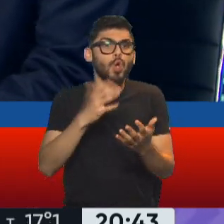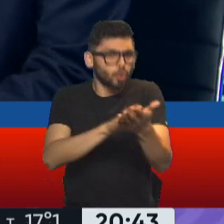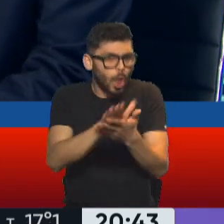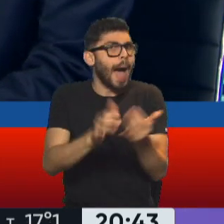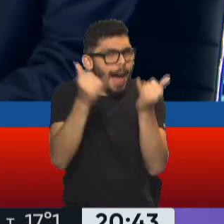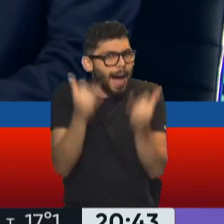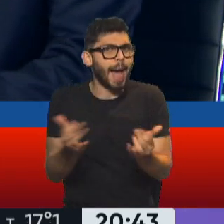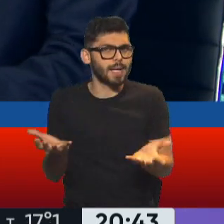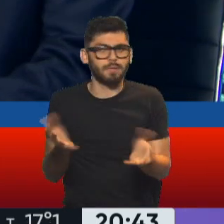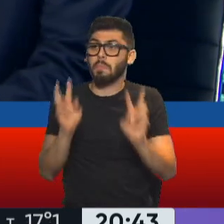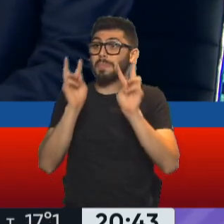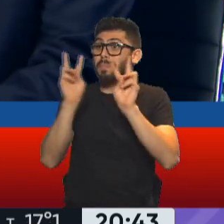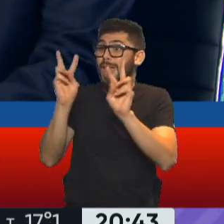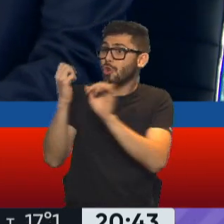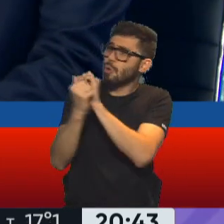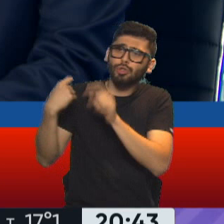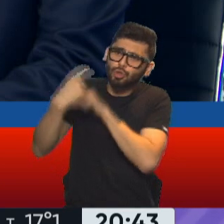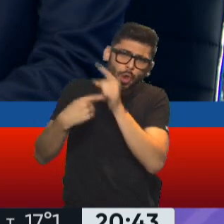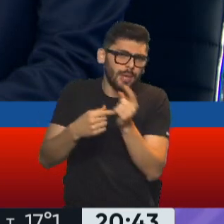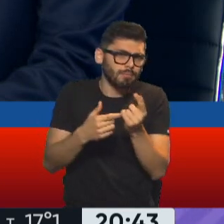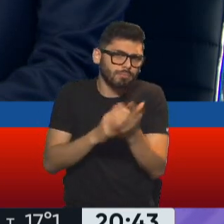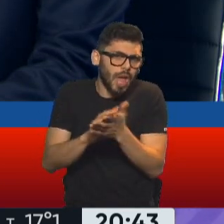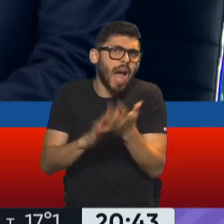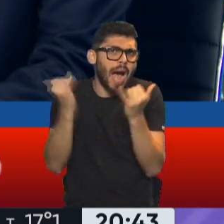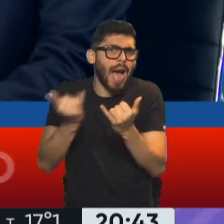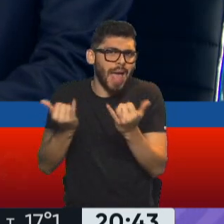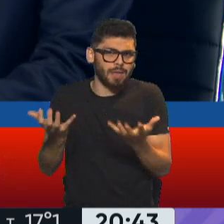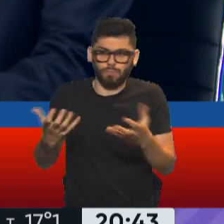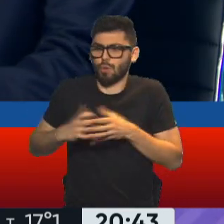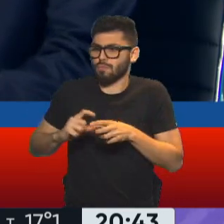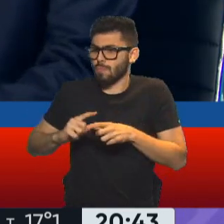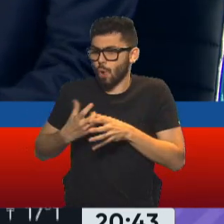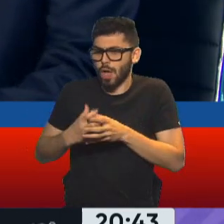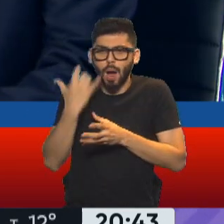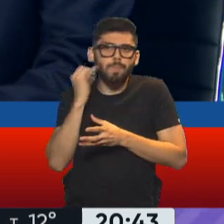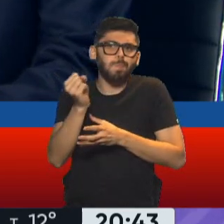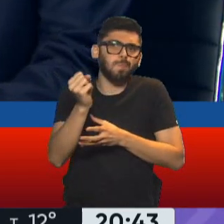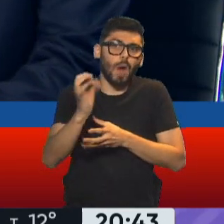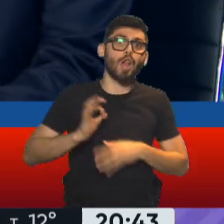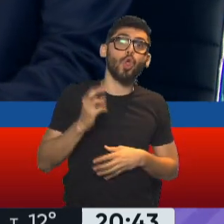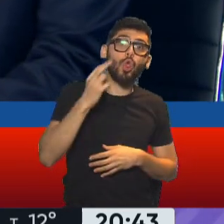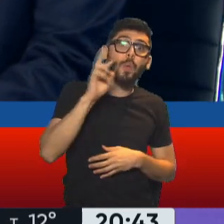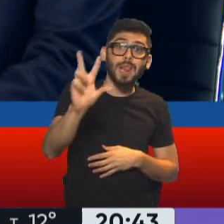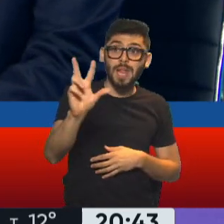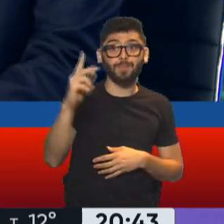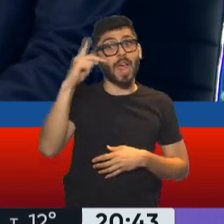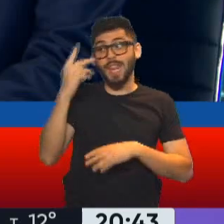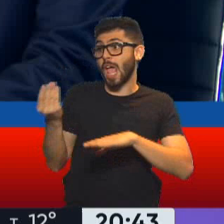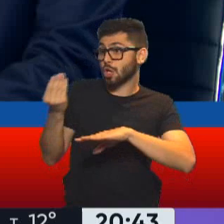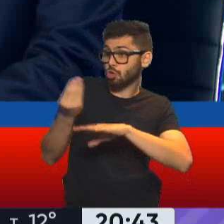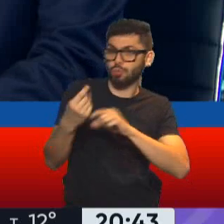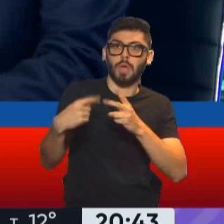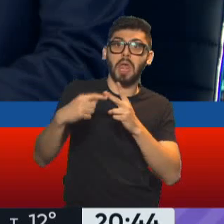Está en la historia del peronismo, en la historia de nuestra fuerza política. Lo hicimos en el 2003 con Néstor y con